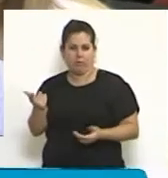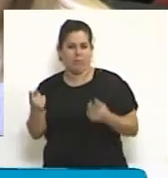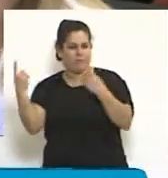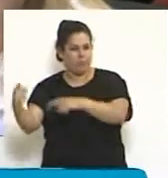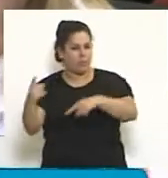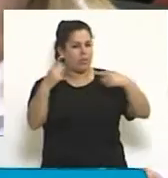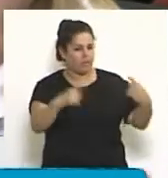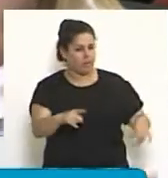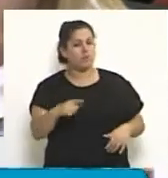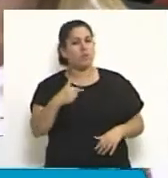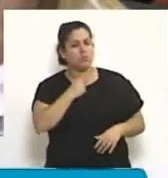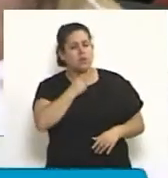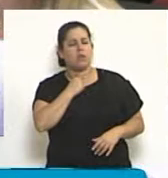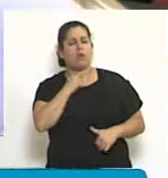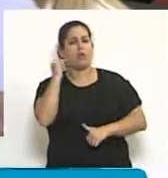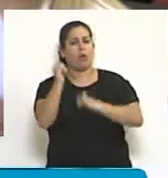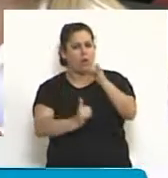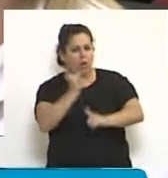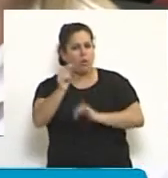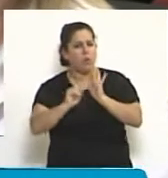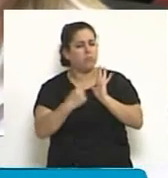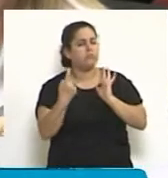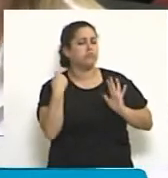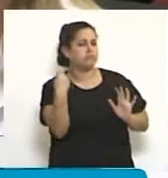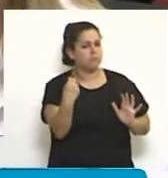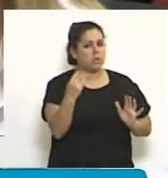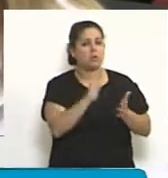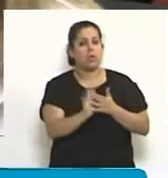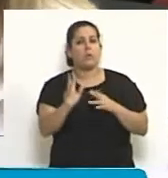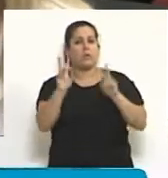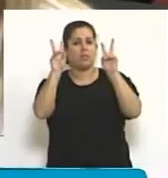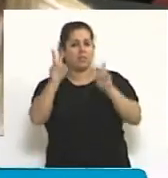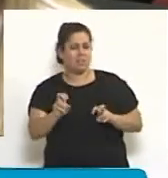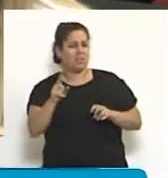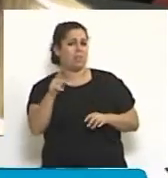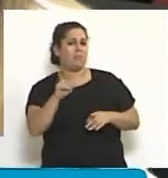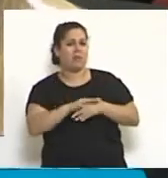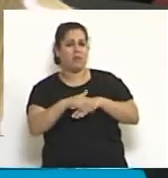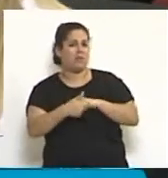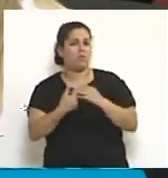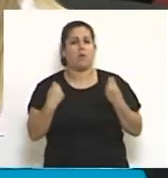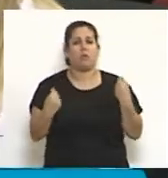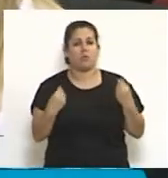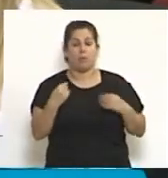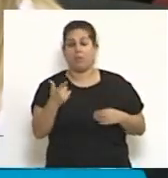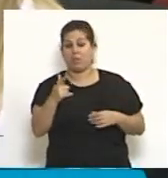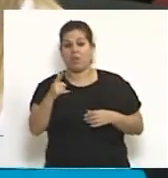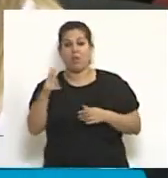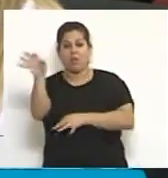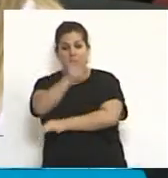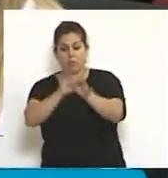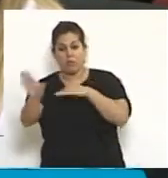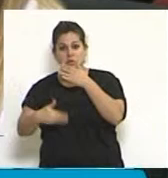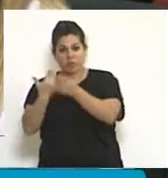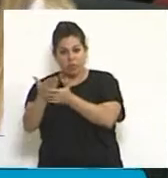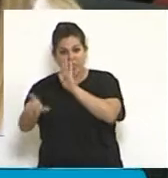Y el punto sobre el que quiero recalar ahora es sobre el tema de la idoneidad, porque el proyecto de ley no establece en